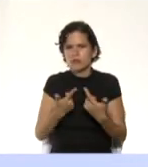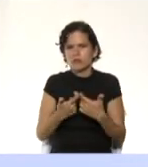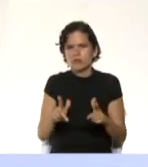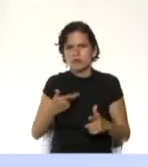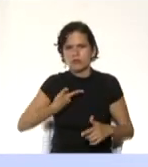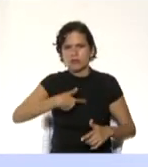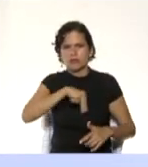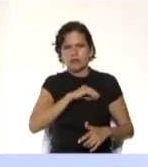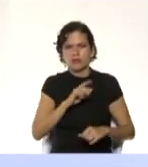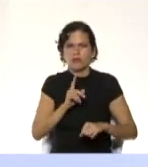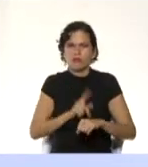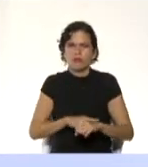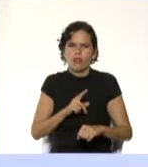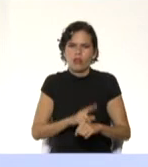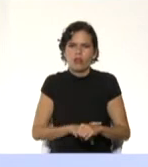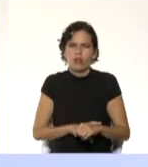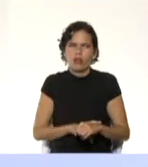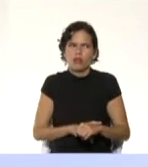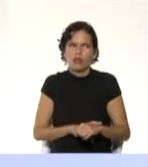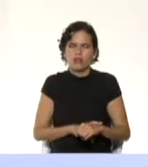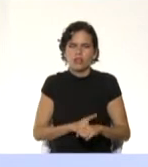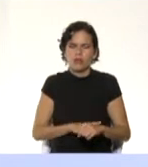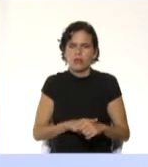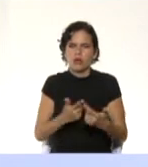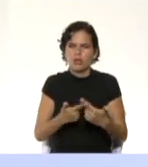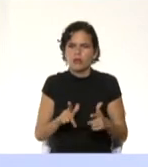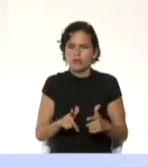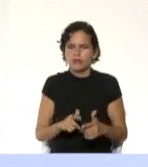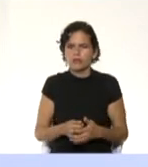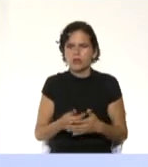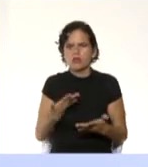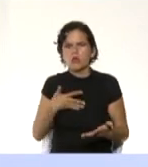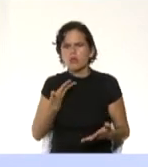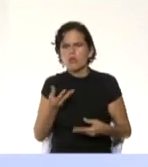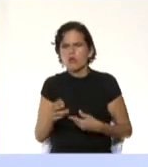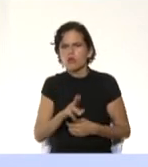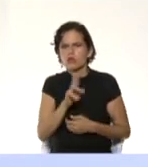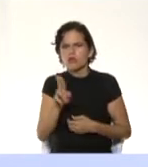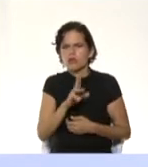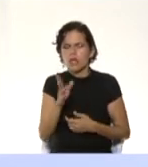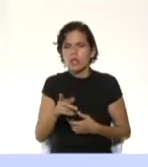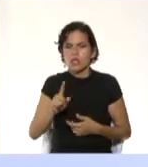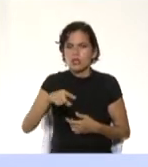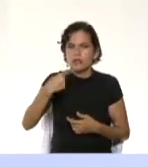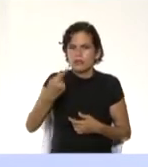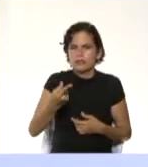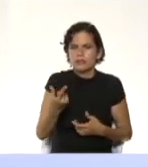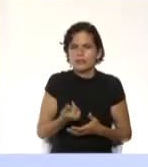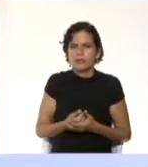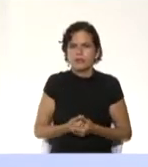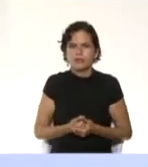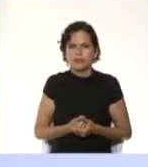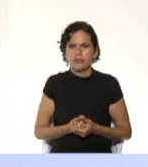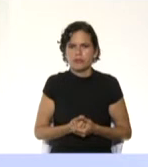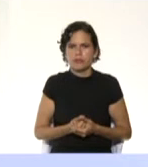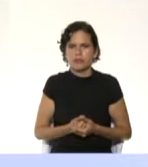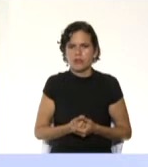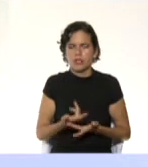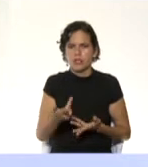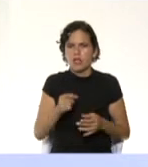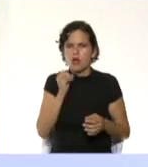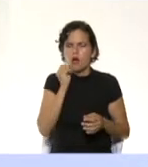realizar? Luego vamos a hacer esa organización que tenemos, la podemos hacer a través de un